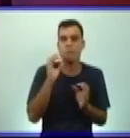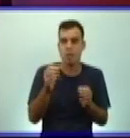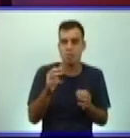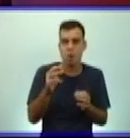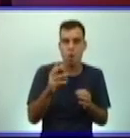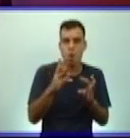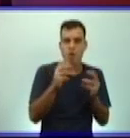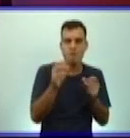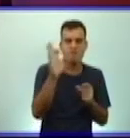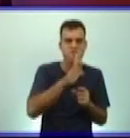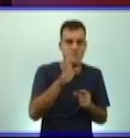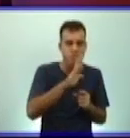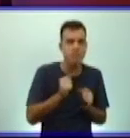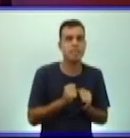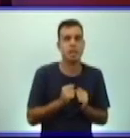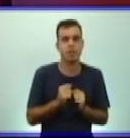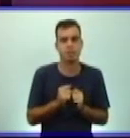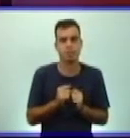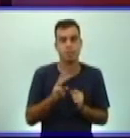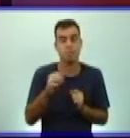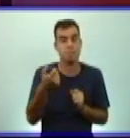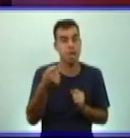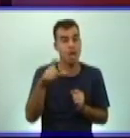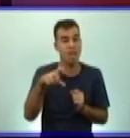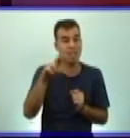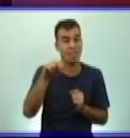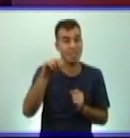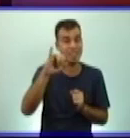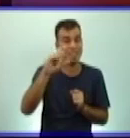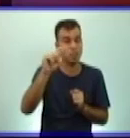físicas traslacionales y las magnitudes físicas de la rotación.